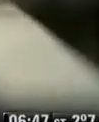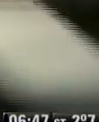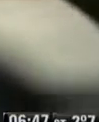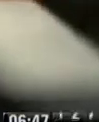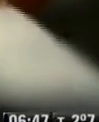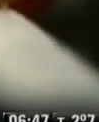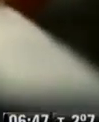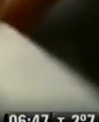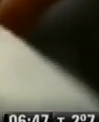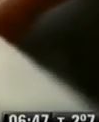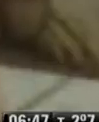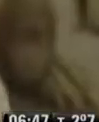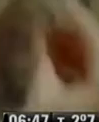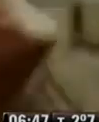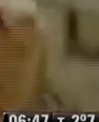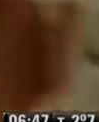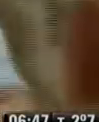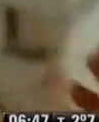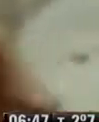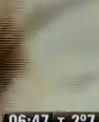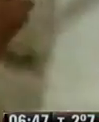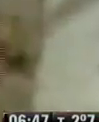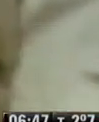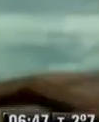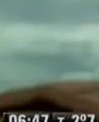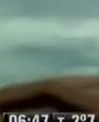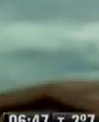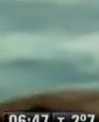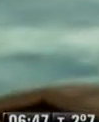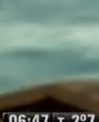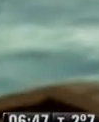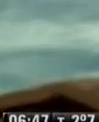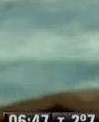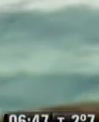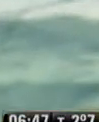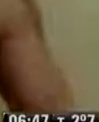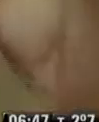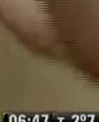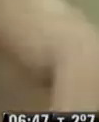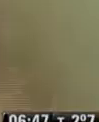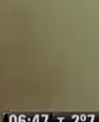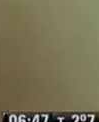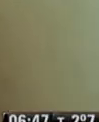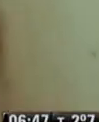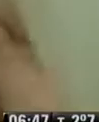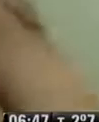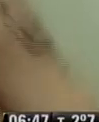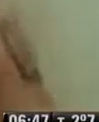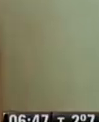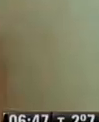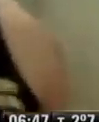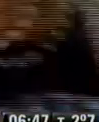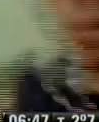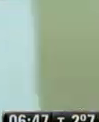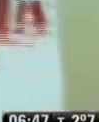cerveza con hielo, un arco iris con sabor a piragua, gente bonita rodeada por agua. Los difuntos pintados en la